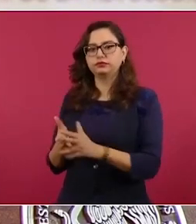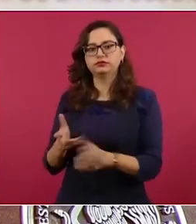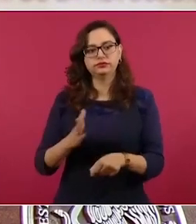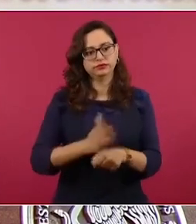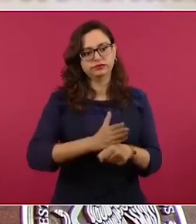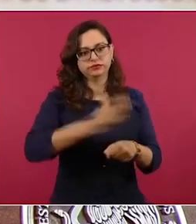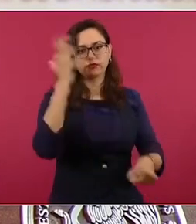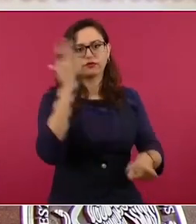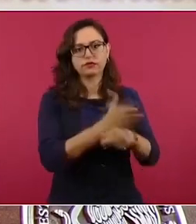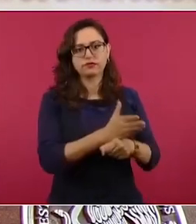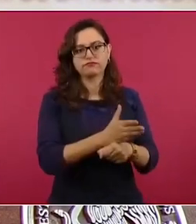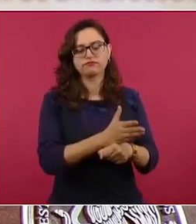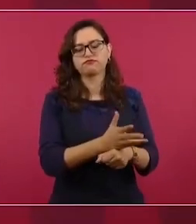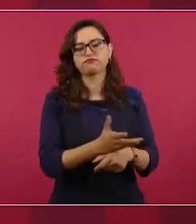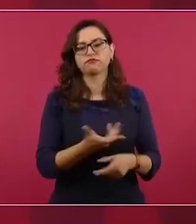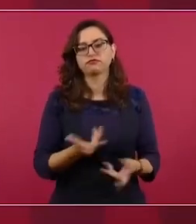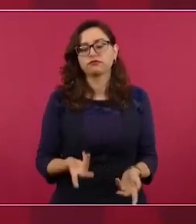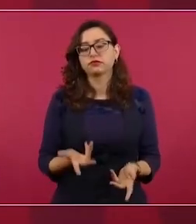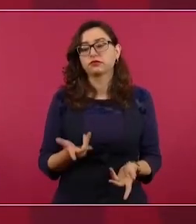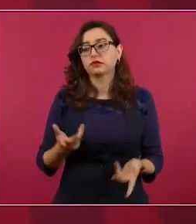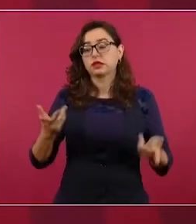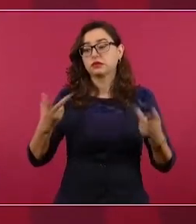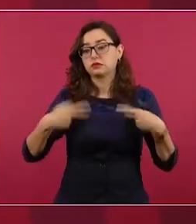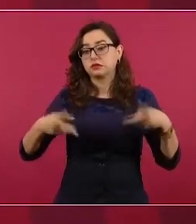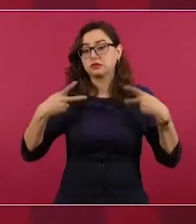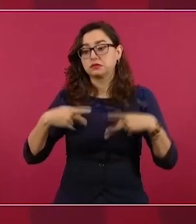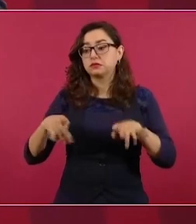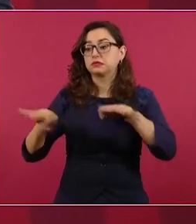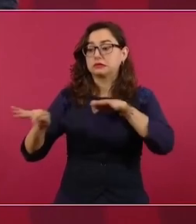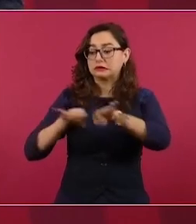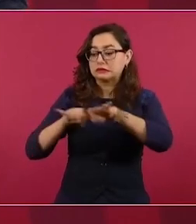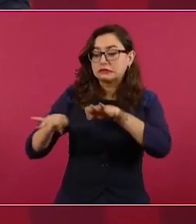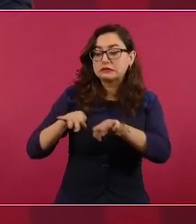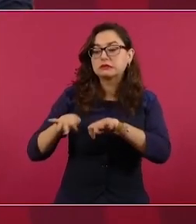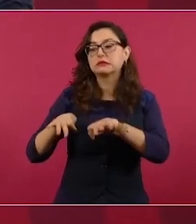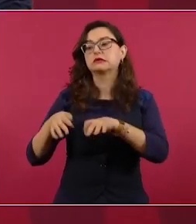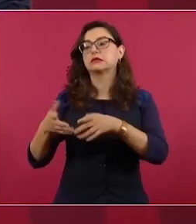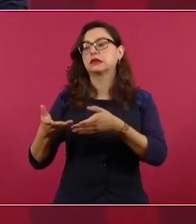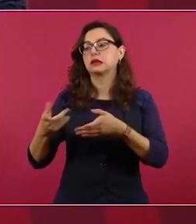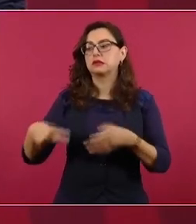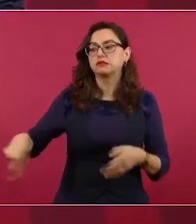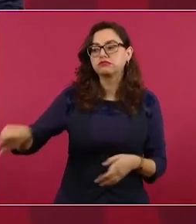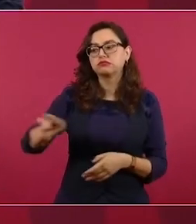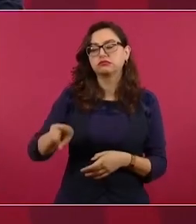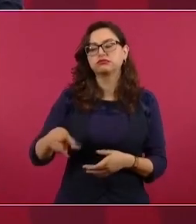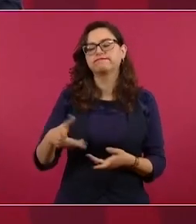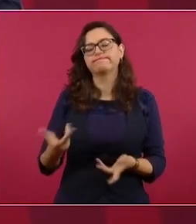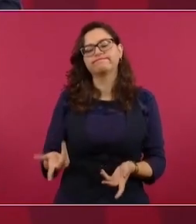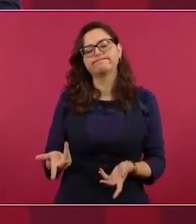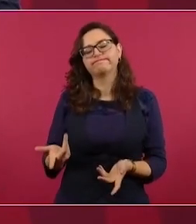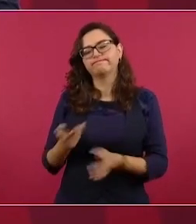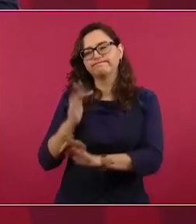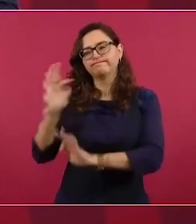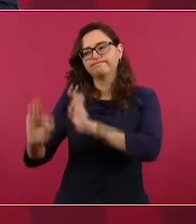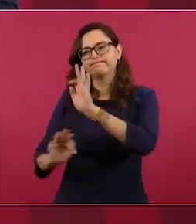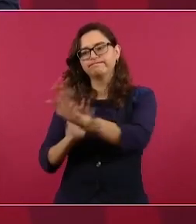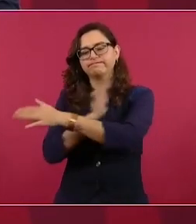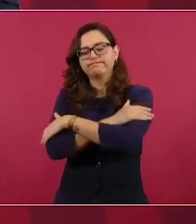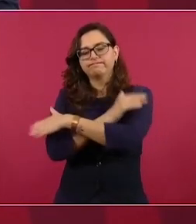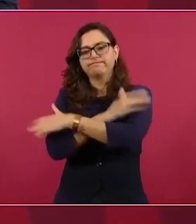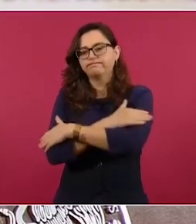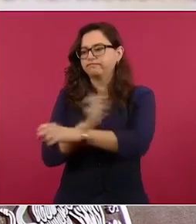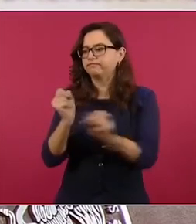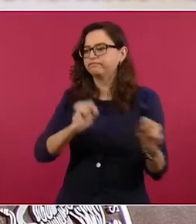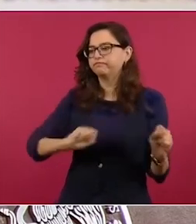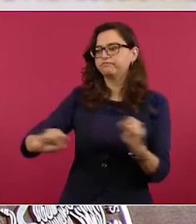trabajadores electricistas, pues enviarles un abrazo también fraterno, no están solos.